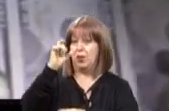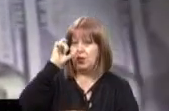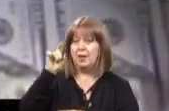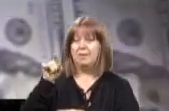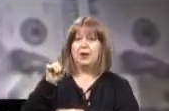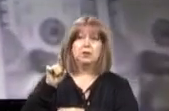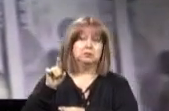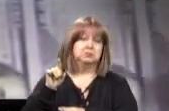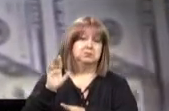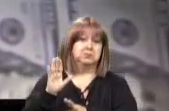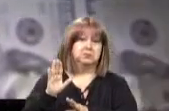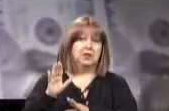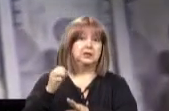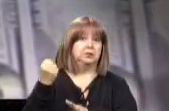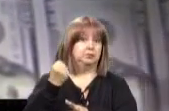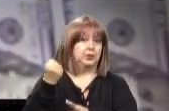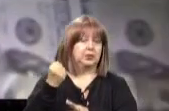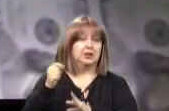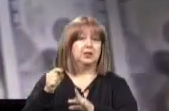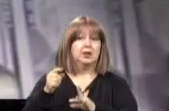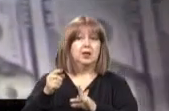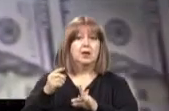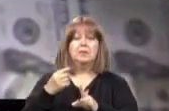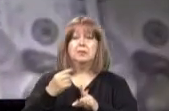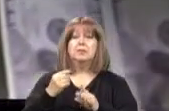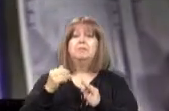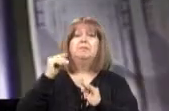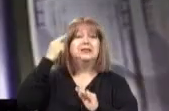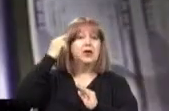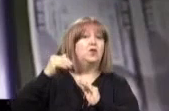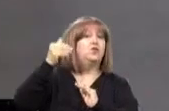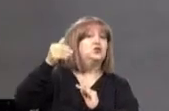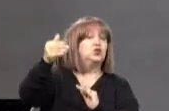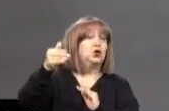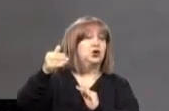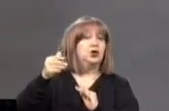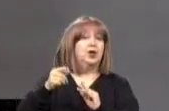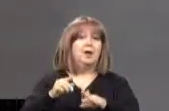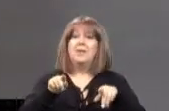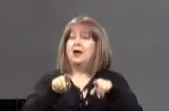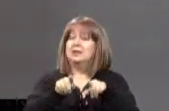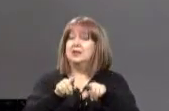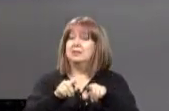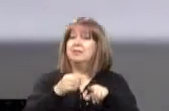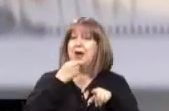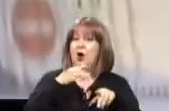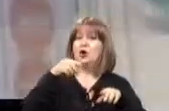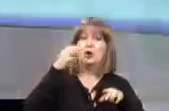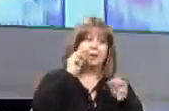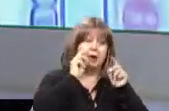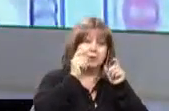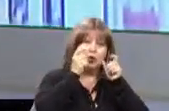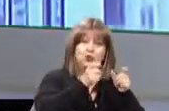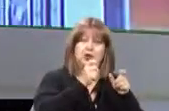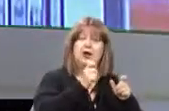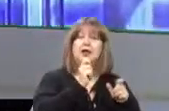volumen tiene respecto de los financieros. O sea, si uno quiere ver qué tendencia va a tener el dólar blue, tiene que seguir el dólar contado con liquidación o el dólar MEP, que están publicados